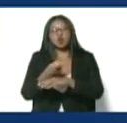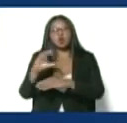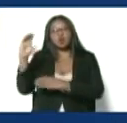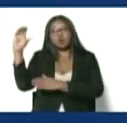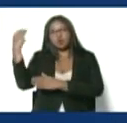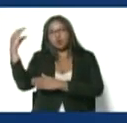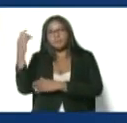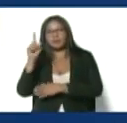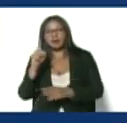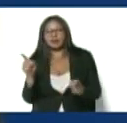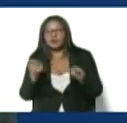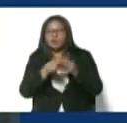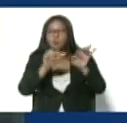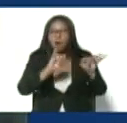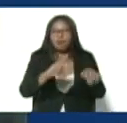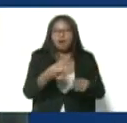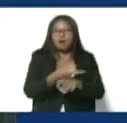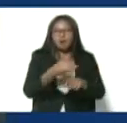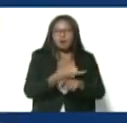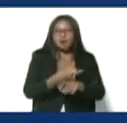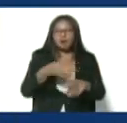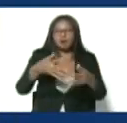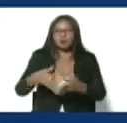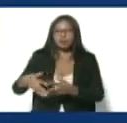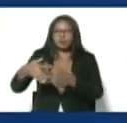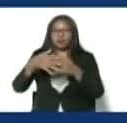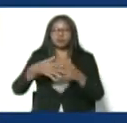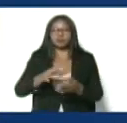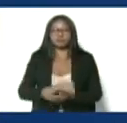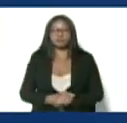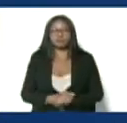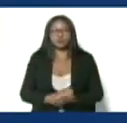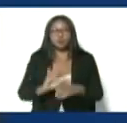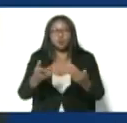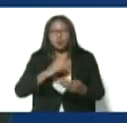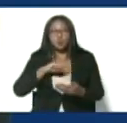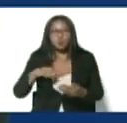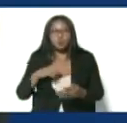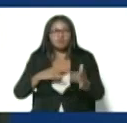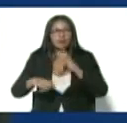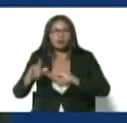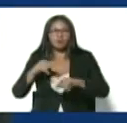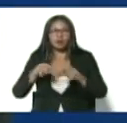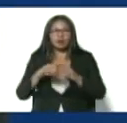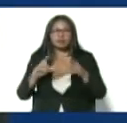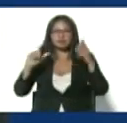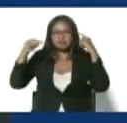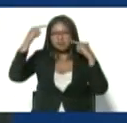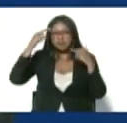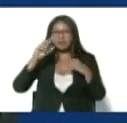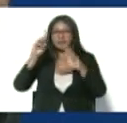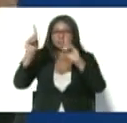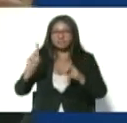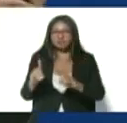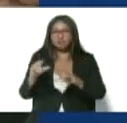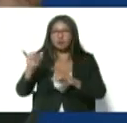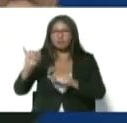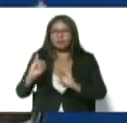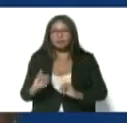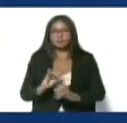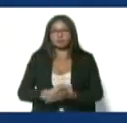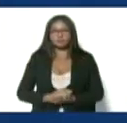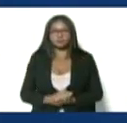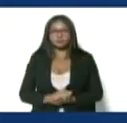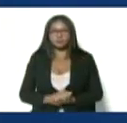eeuu cuando nuestro amado comandante chávez tomó la épica decisión de